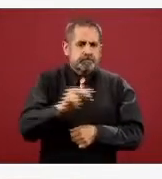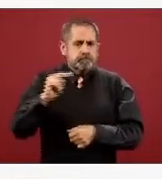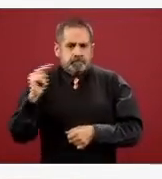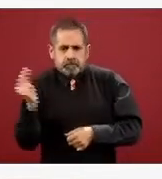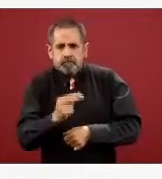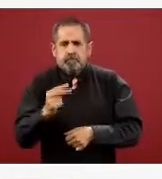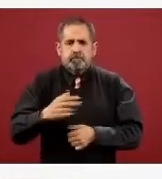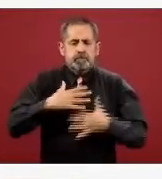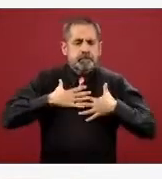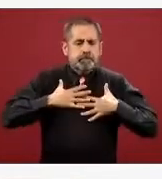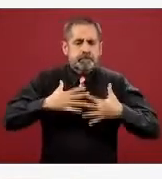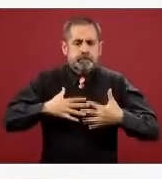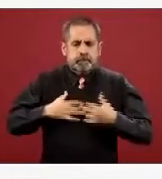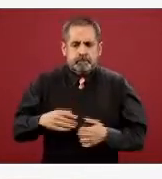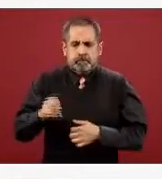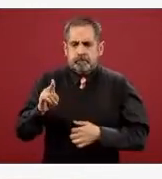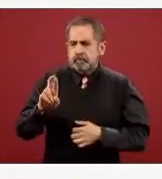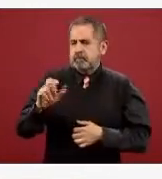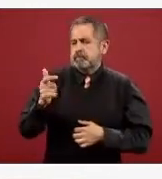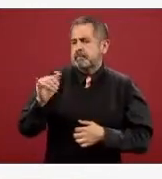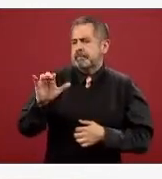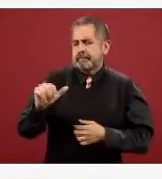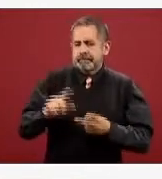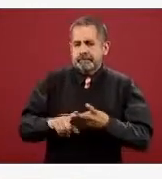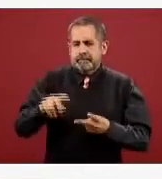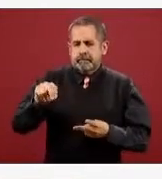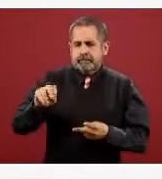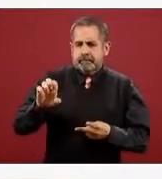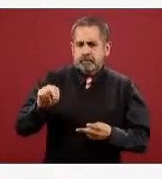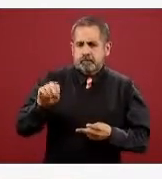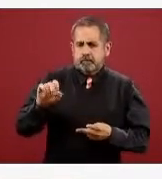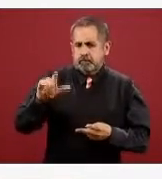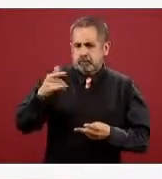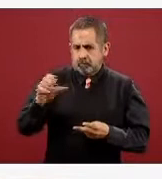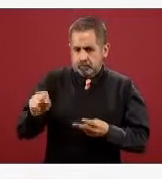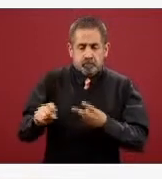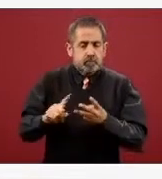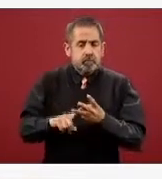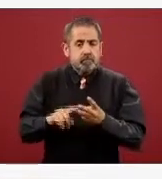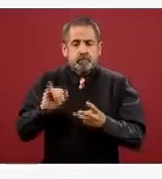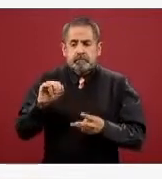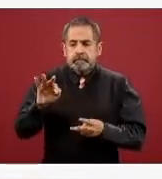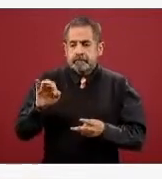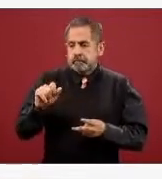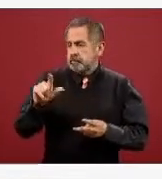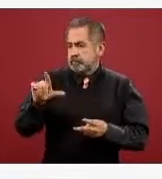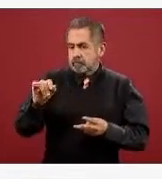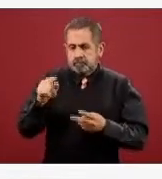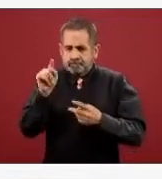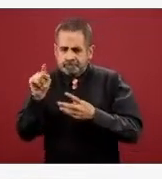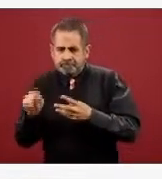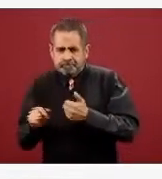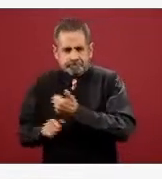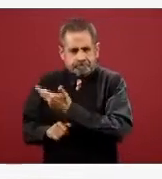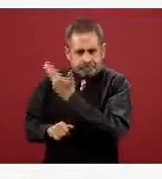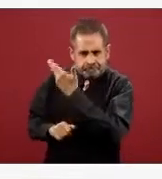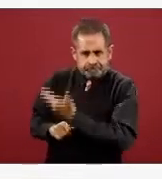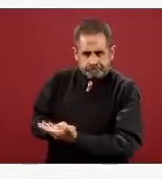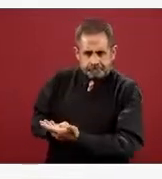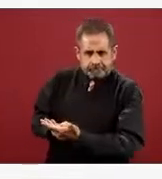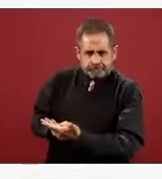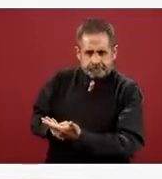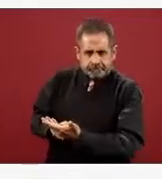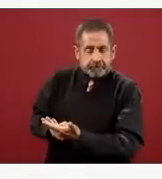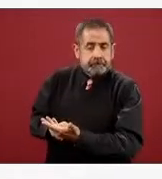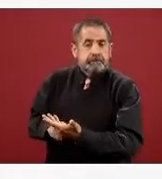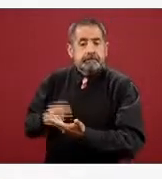urgenciólogos, neumólogos. Esto es una cifra general que tenemos. Esto también es un sistema público que también se puede verificar. El Sinergias, que es un sistema que tenemos